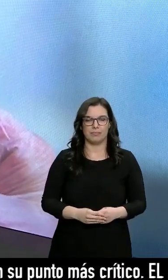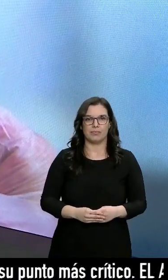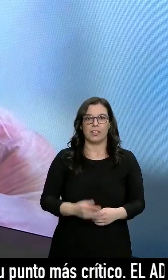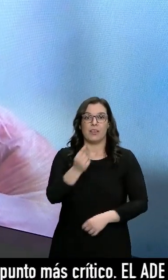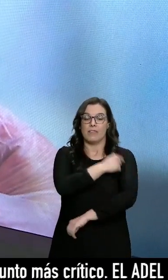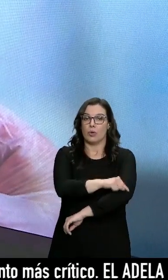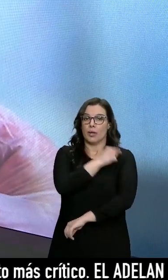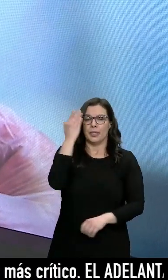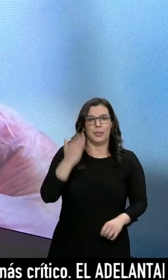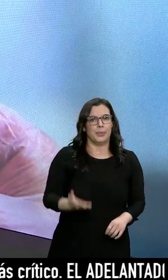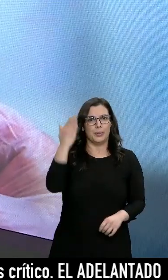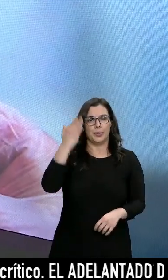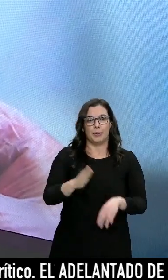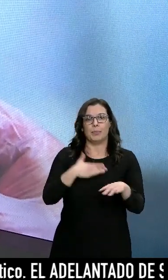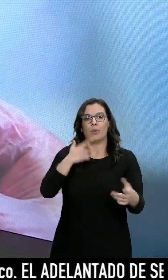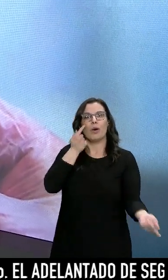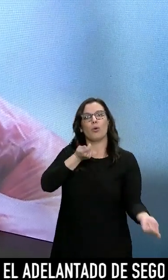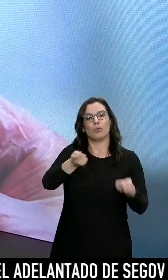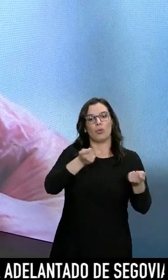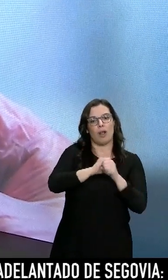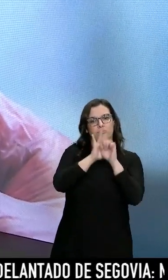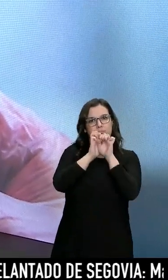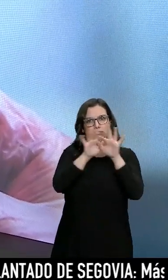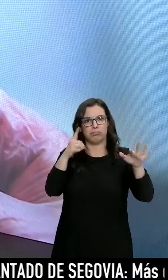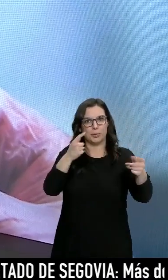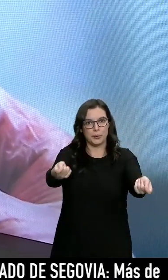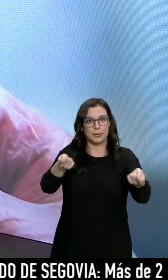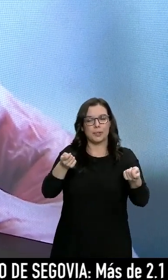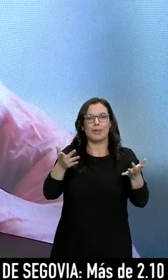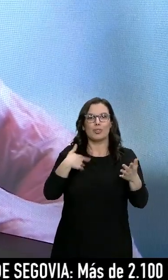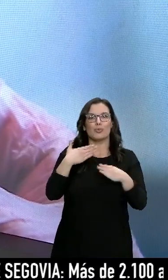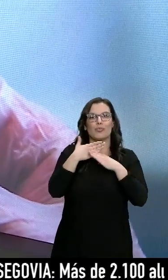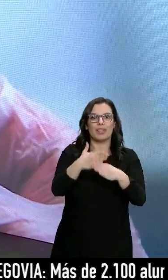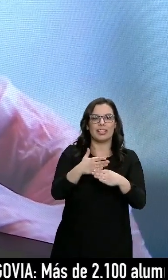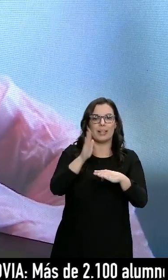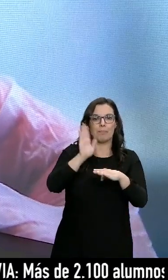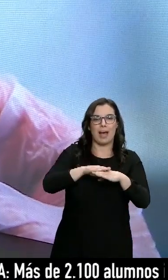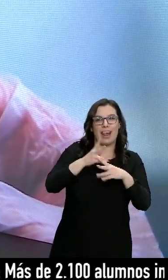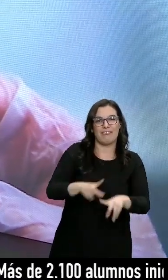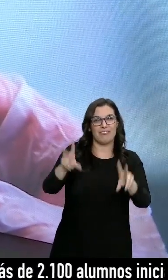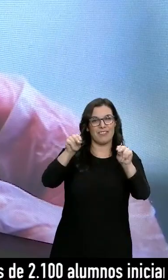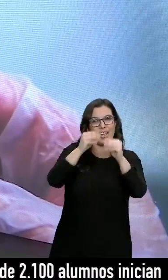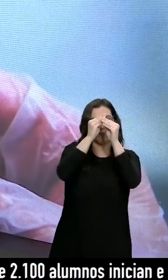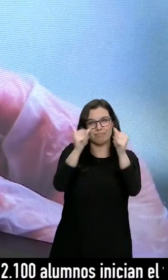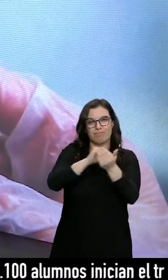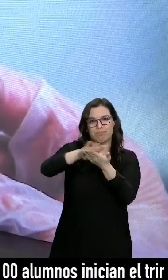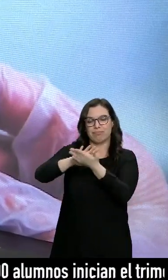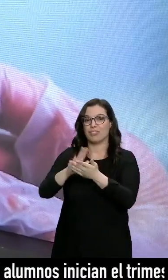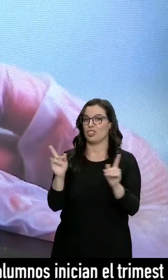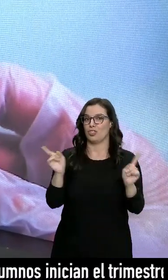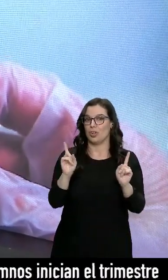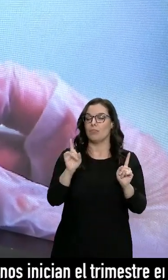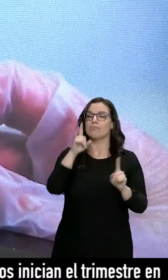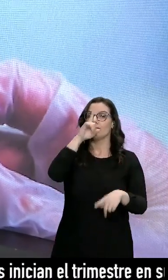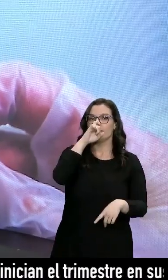es vital para poder controlar el COVID, pero no será suficiente para poder erradicarlo. Así lo ha recordado la Organización